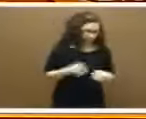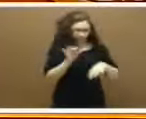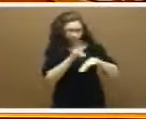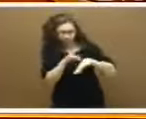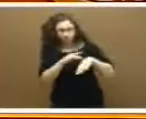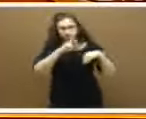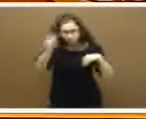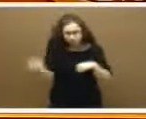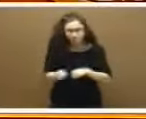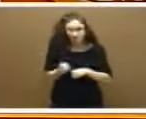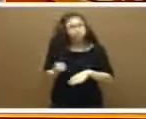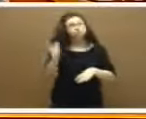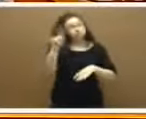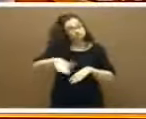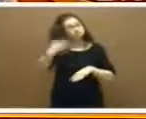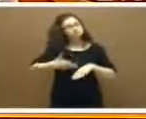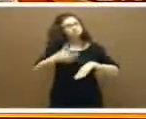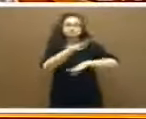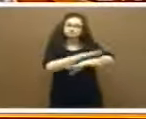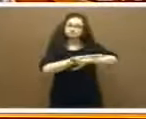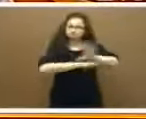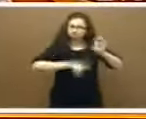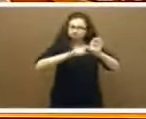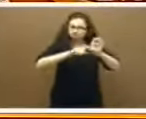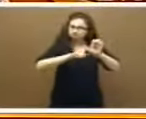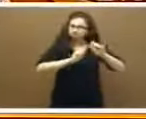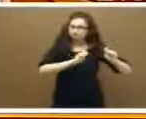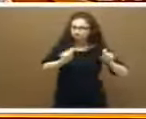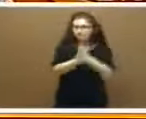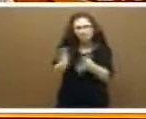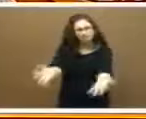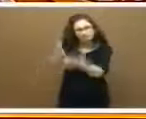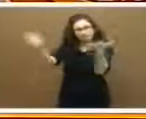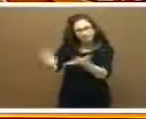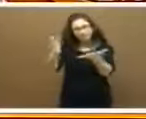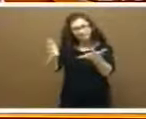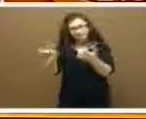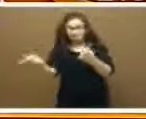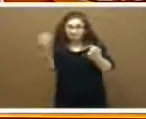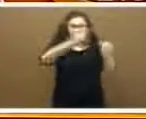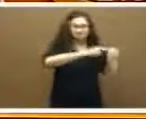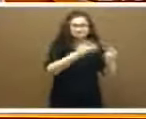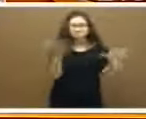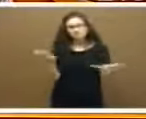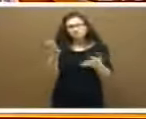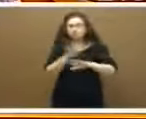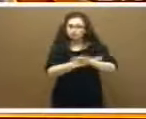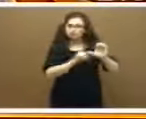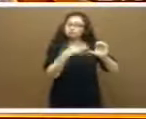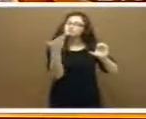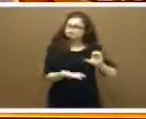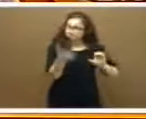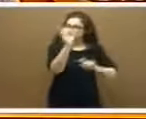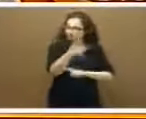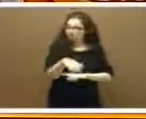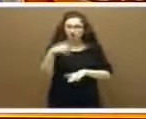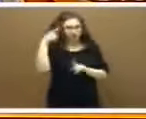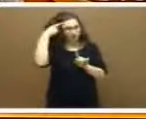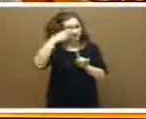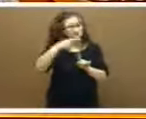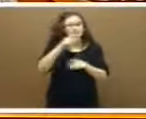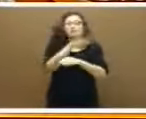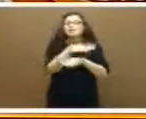es importante que el Gobierno de Extremadura les anime a trabajar en el seno de esos consejos de salud para abordar la salud comunitaria